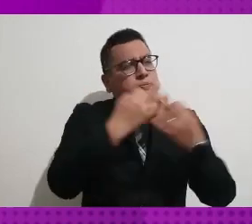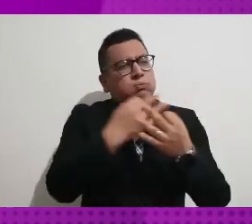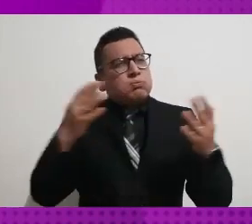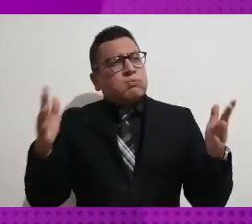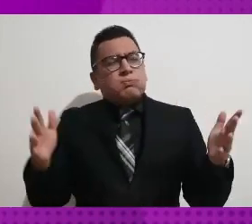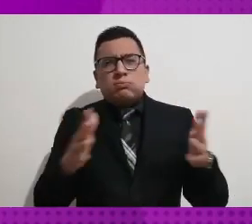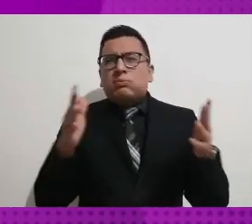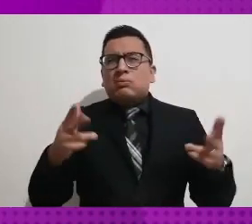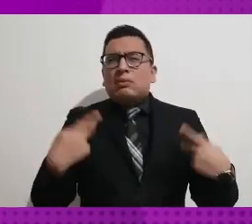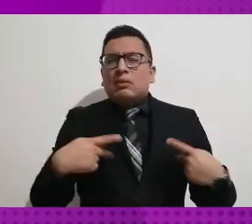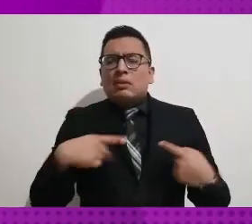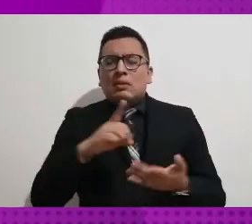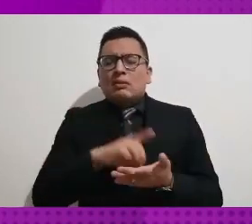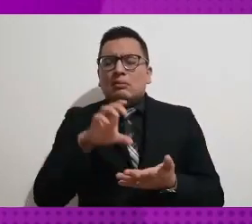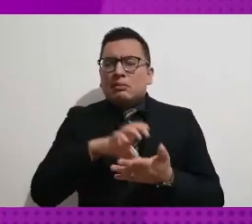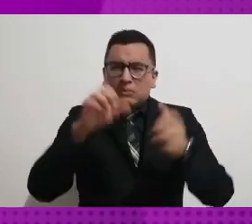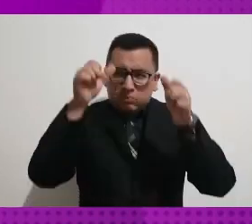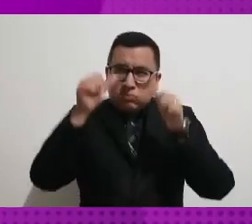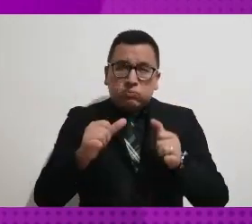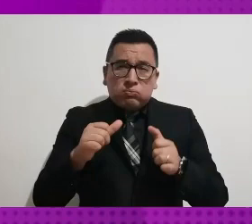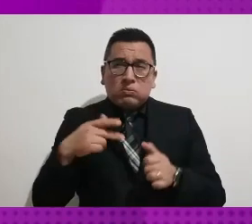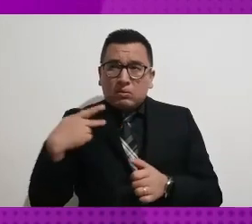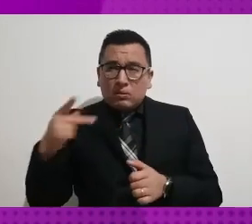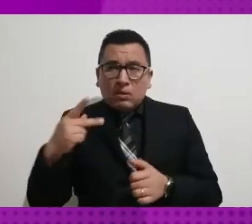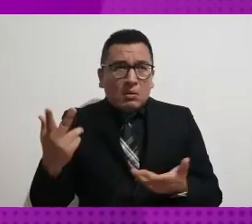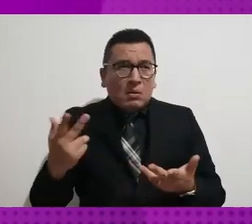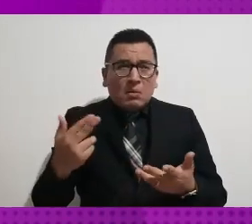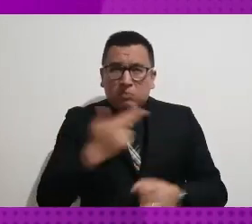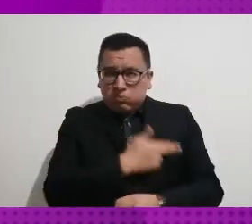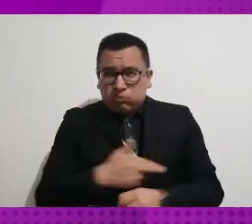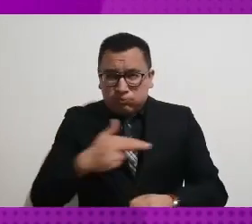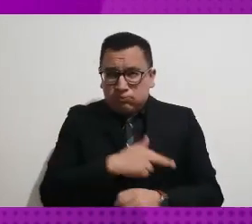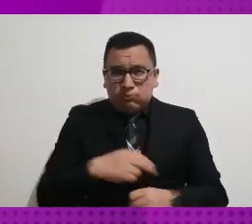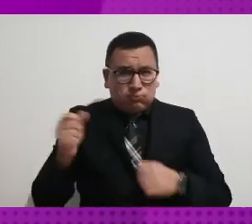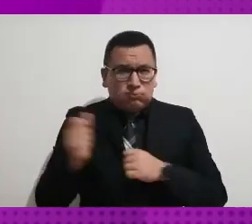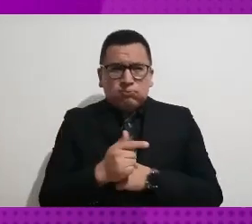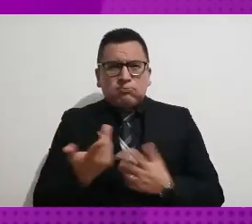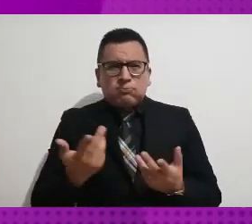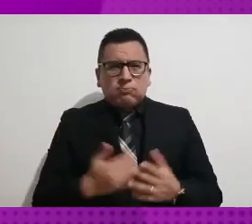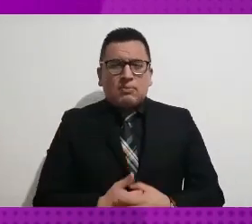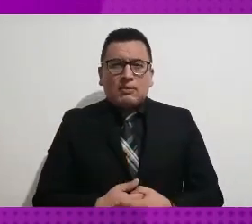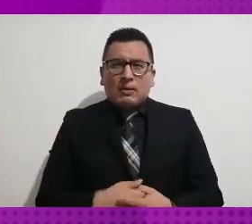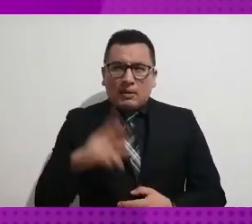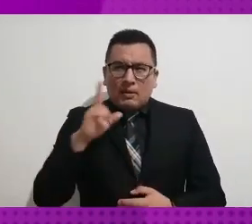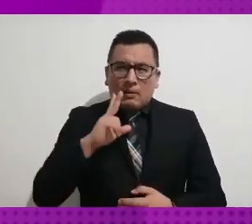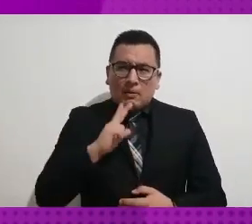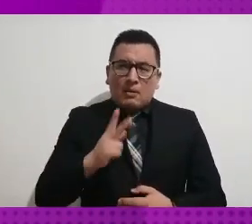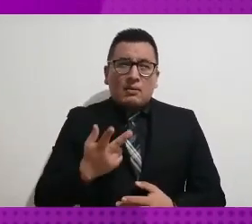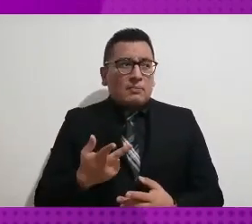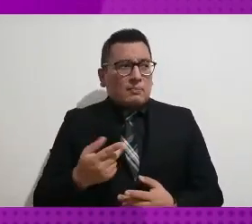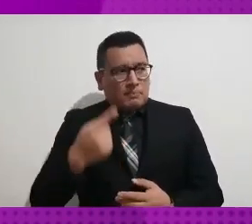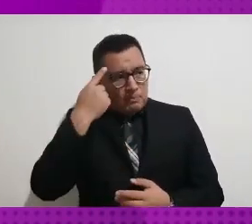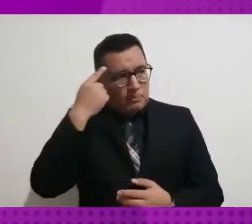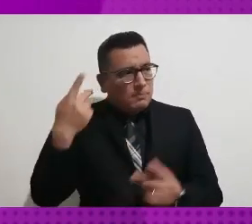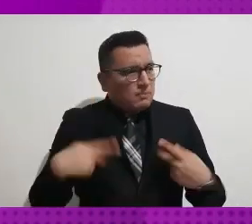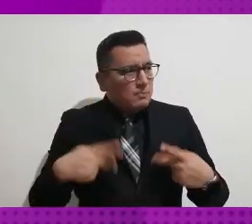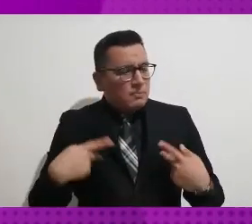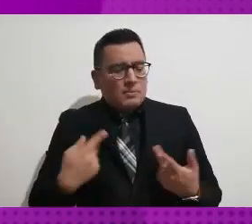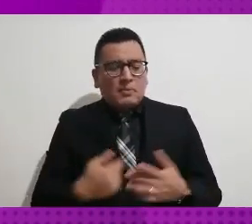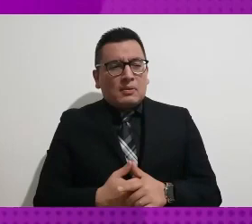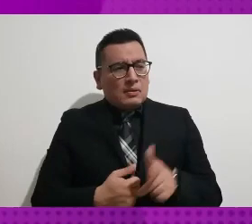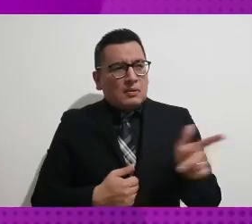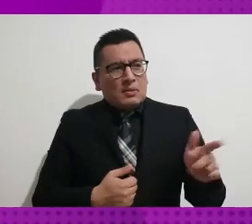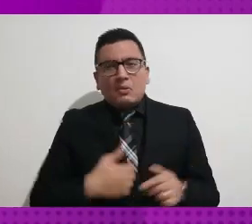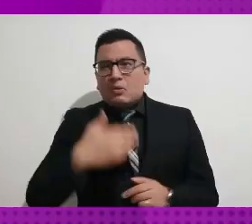personas con discapacidad visual? ¿Algún programa, qué acciones? Sería bueno y sería muy interesante que la ciudadanía, en este caso, por ejemplo,